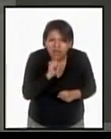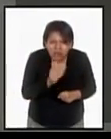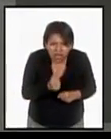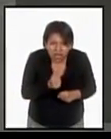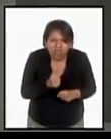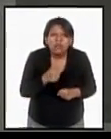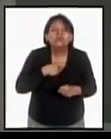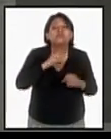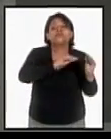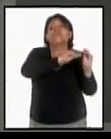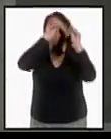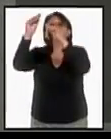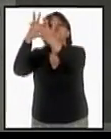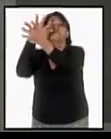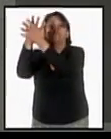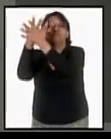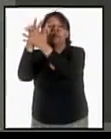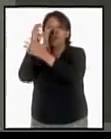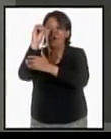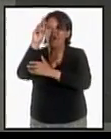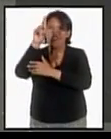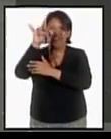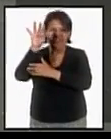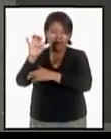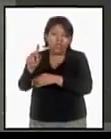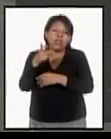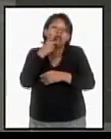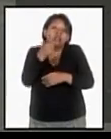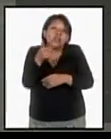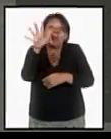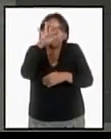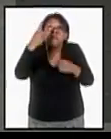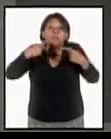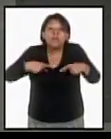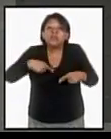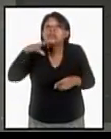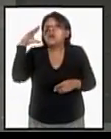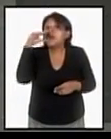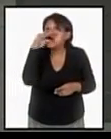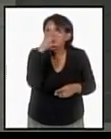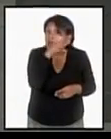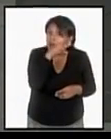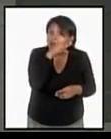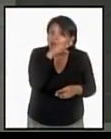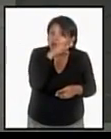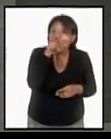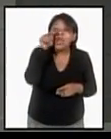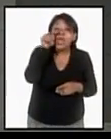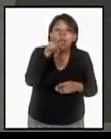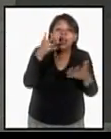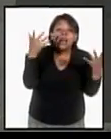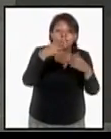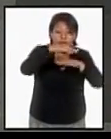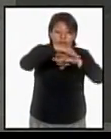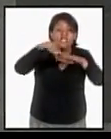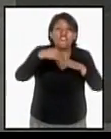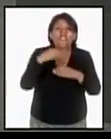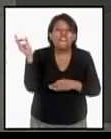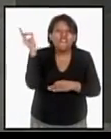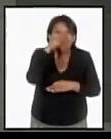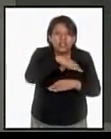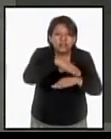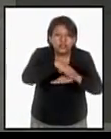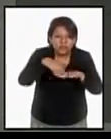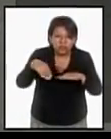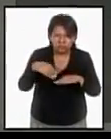en la cárcel de Oriente, que según estaba buscando un negro, que ese le estaba haciendo los billetes falsos, y